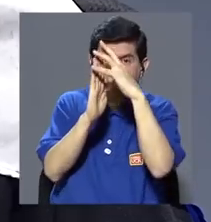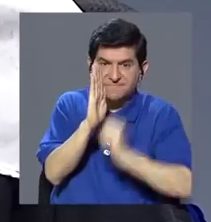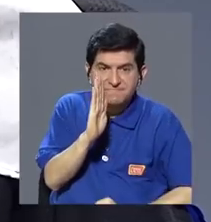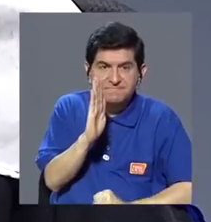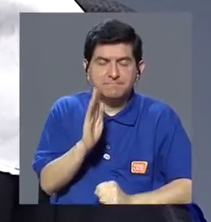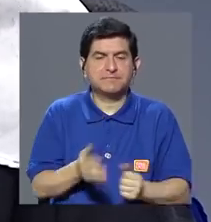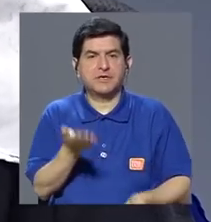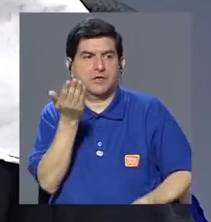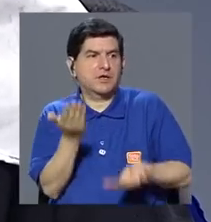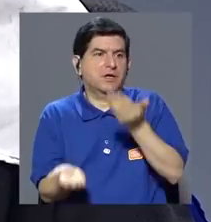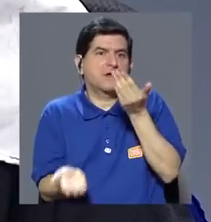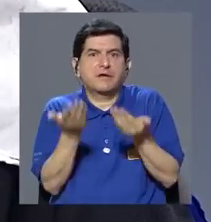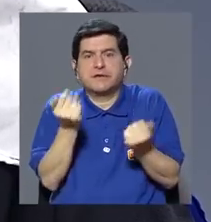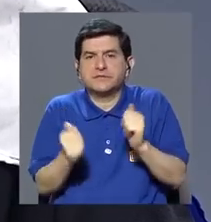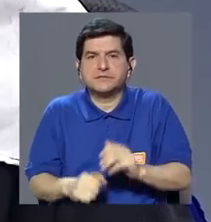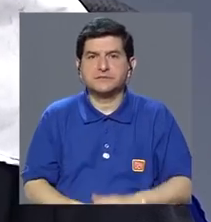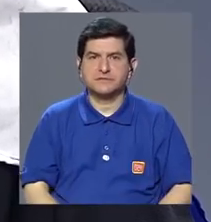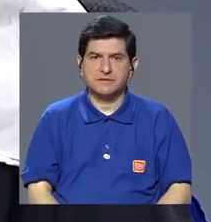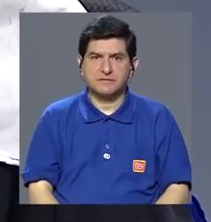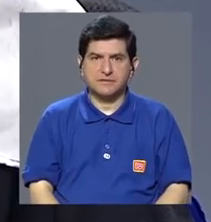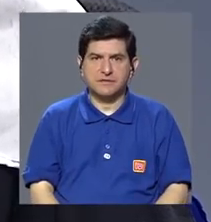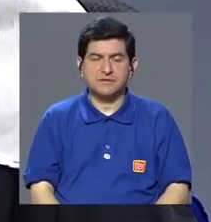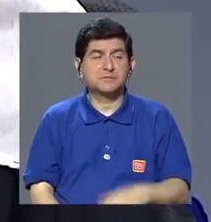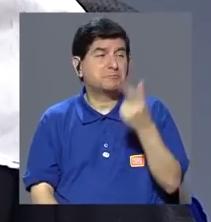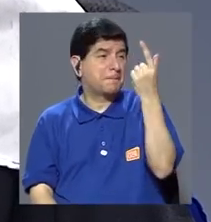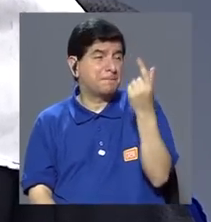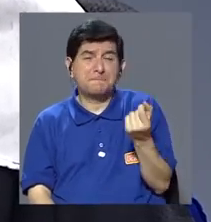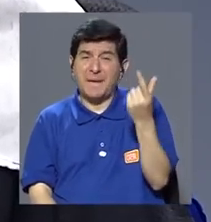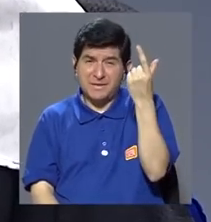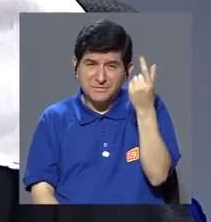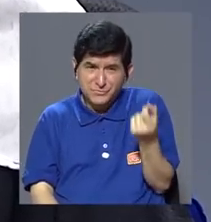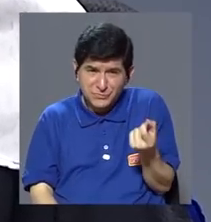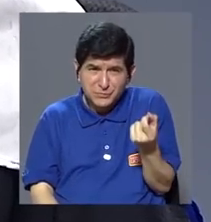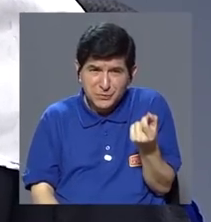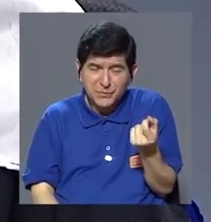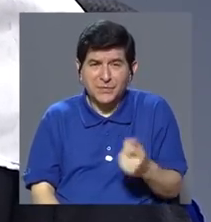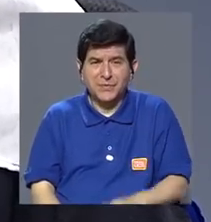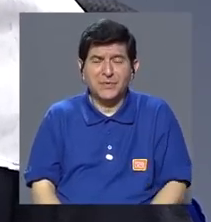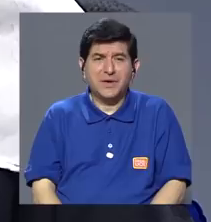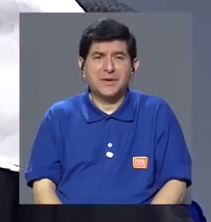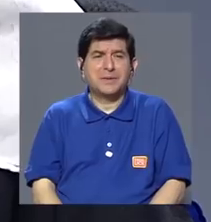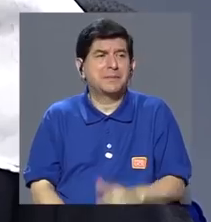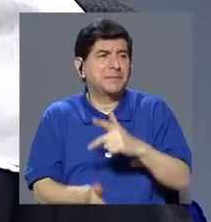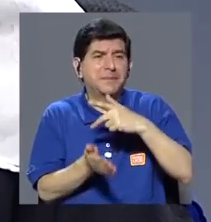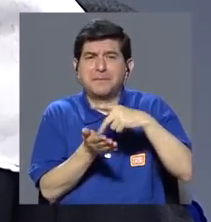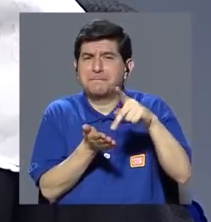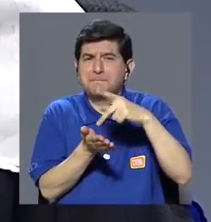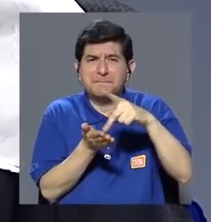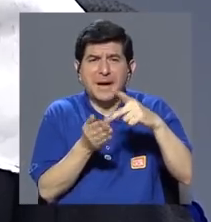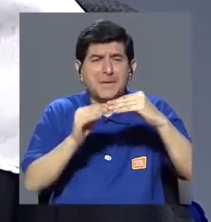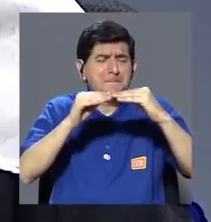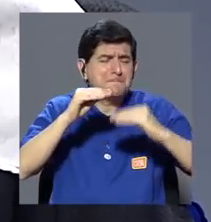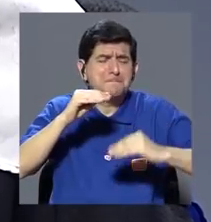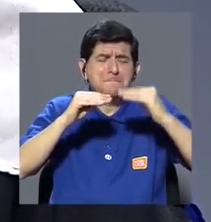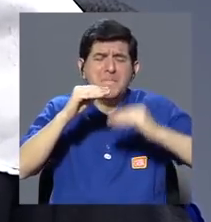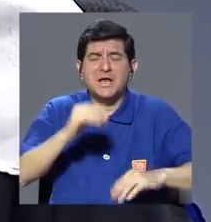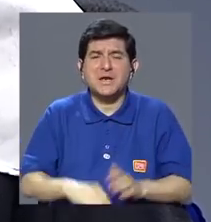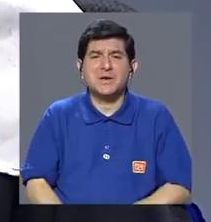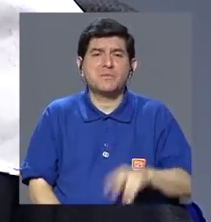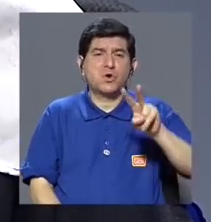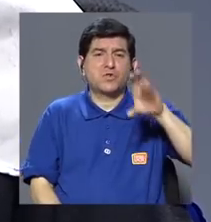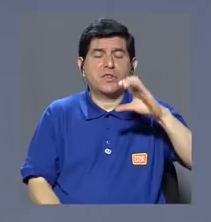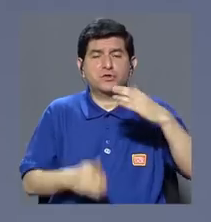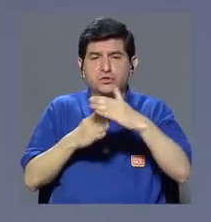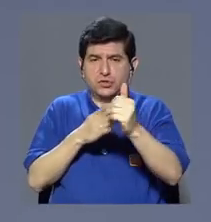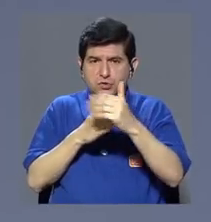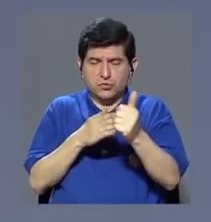vez podría ser una una de un salario mínimo que es en nicaragua de 200